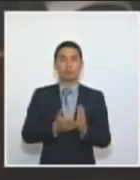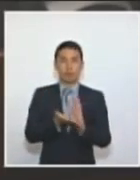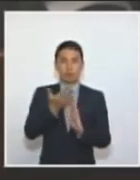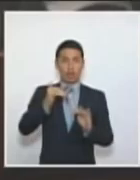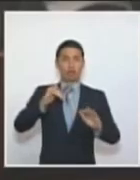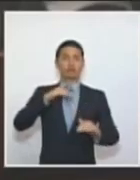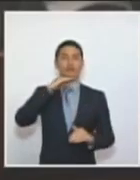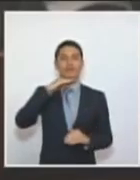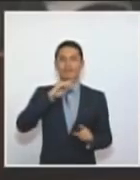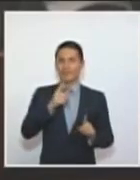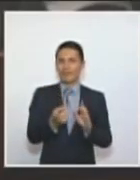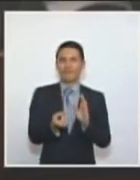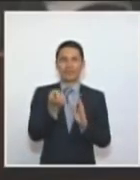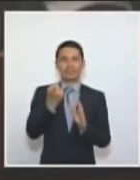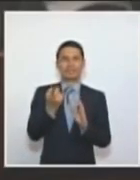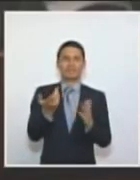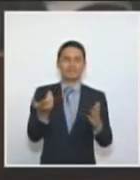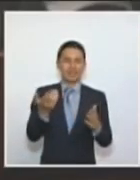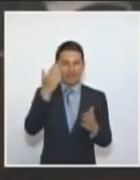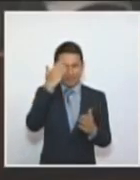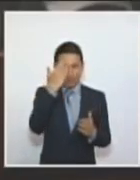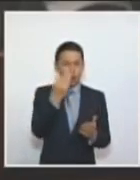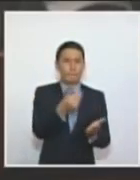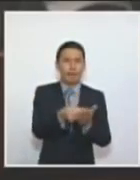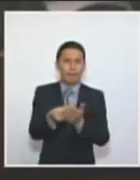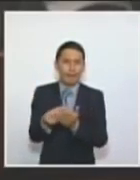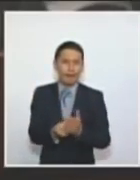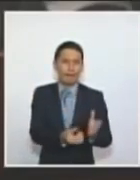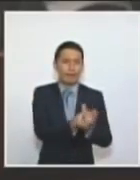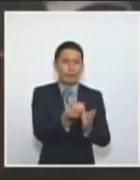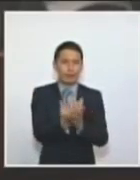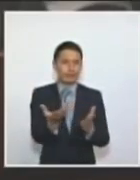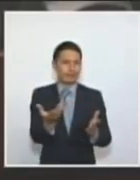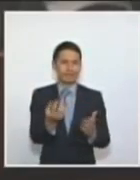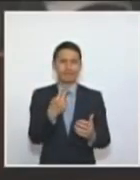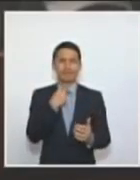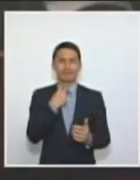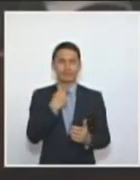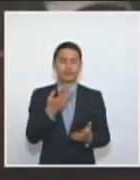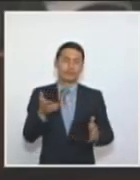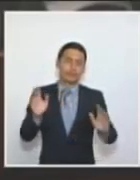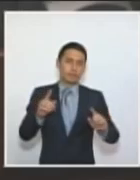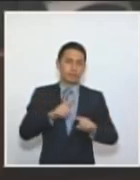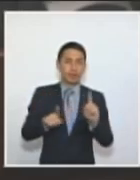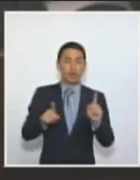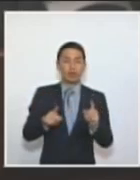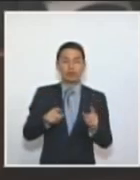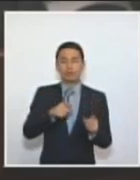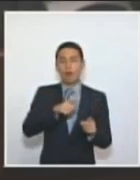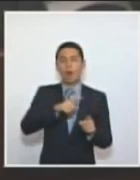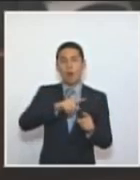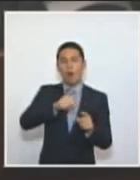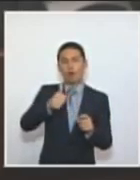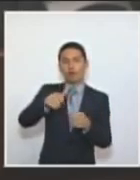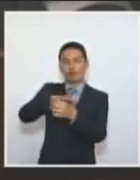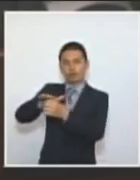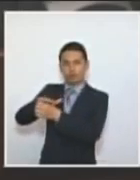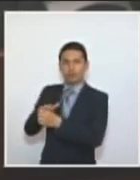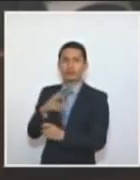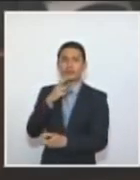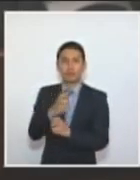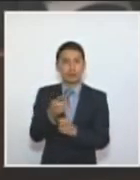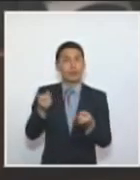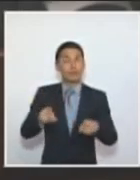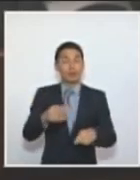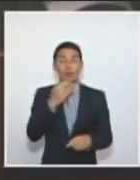producción, pero que es una ayuda importante. Hay que decir que esto lo están padeciendo otros sectores, los